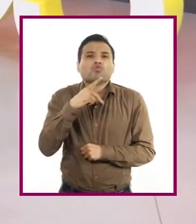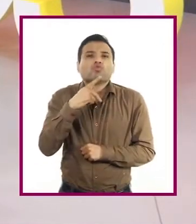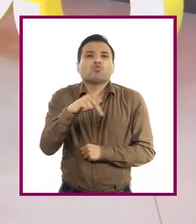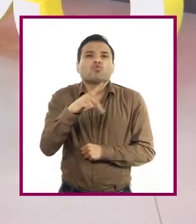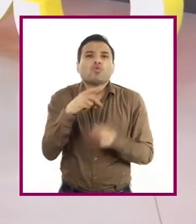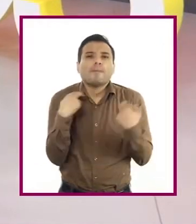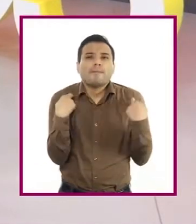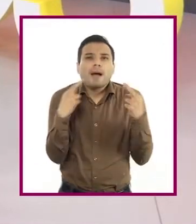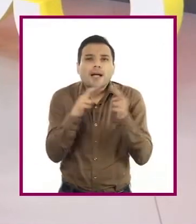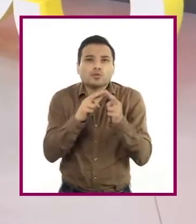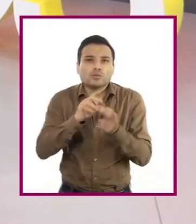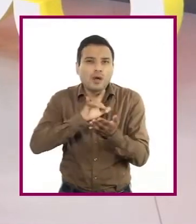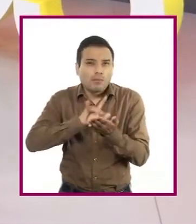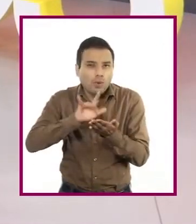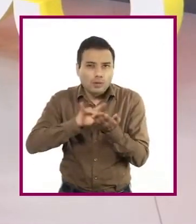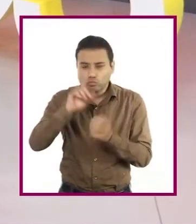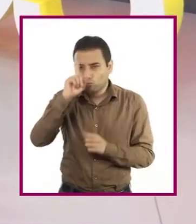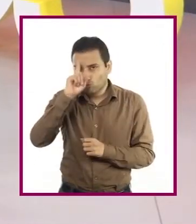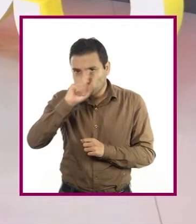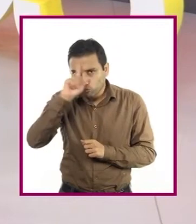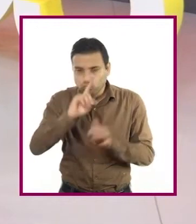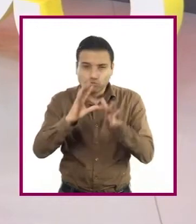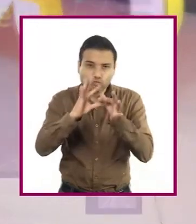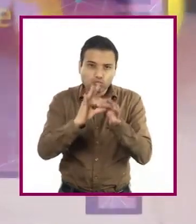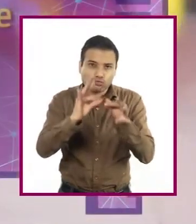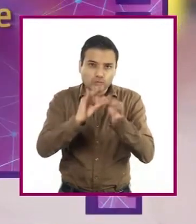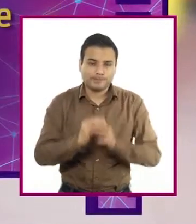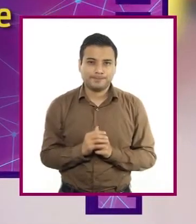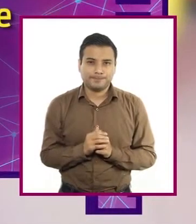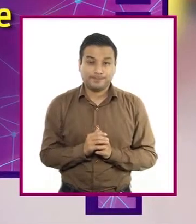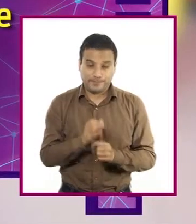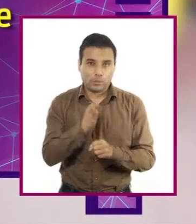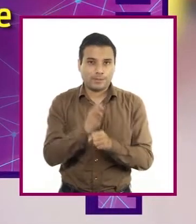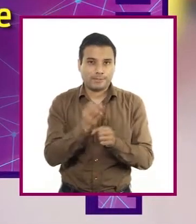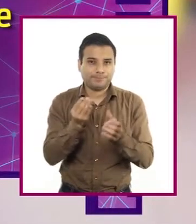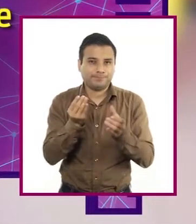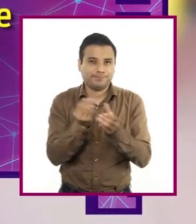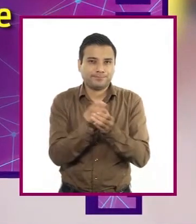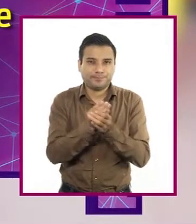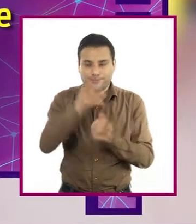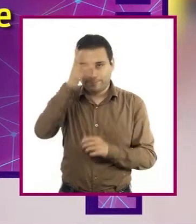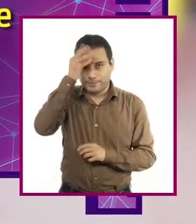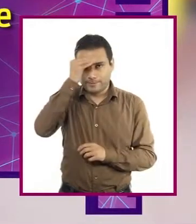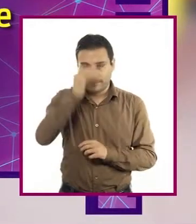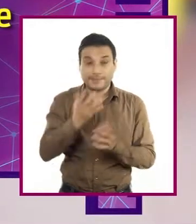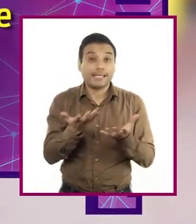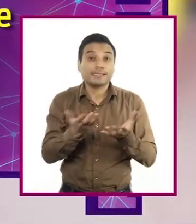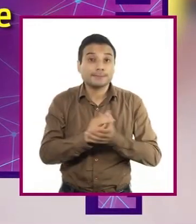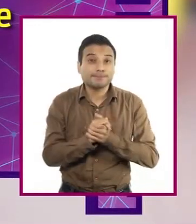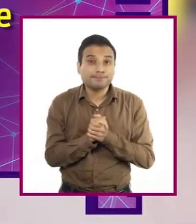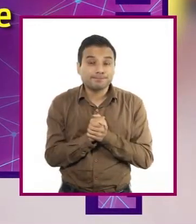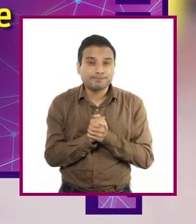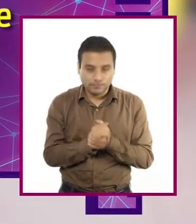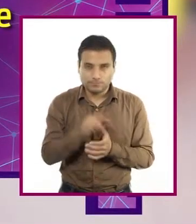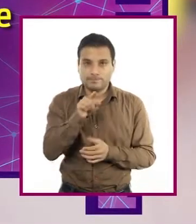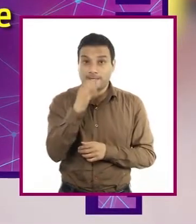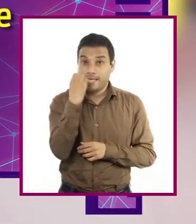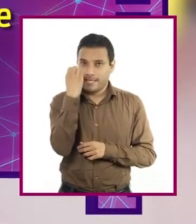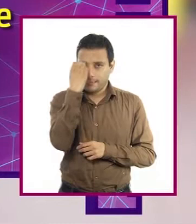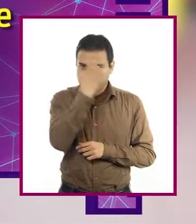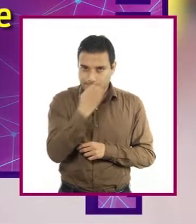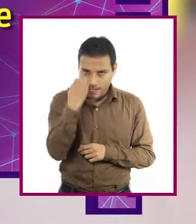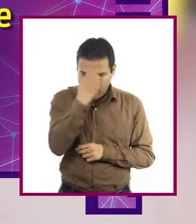desde donde quiera que se encuentren. En esta sesión estudiaremos el aprendizaje esperado, analiza y